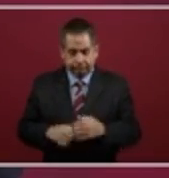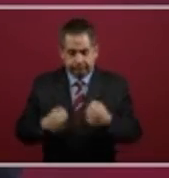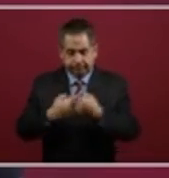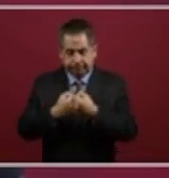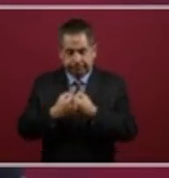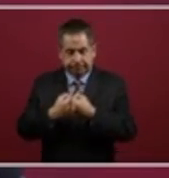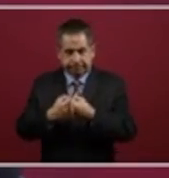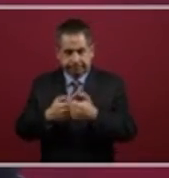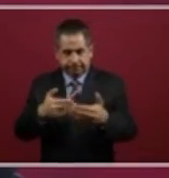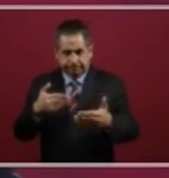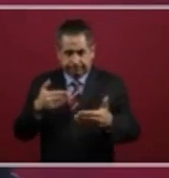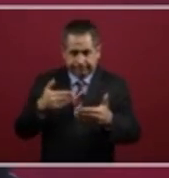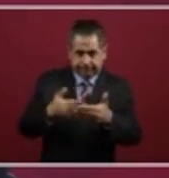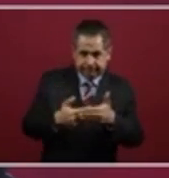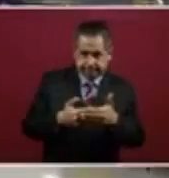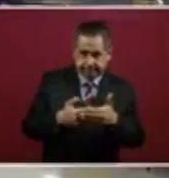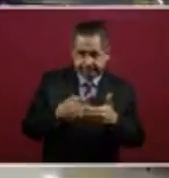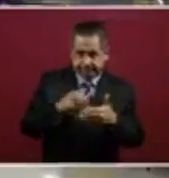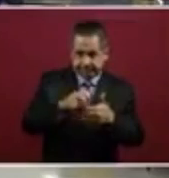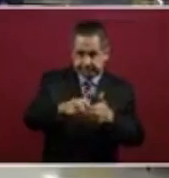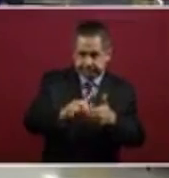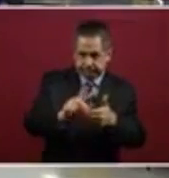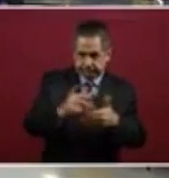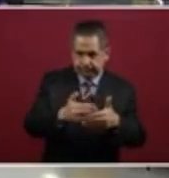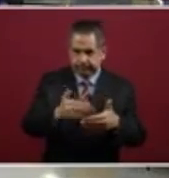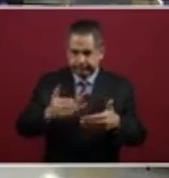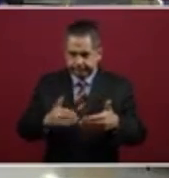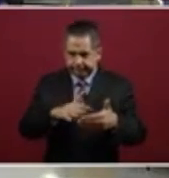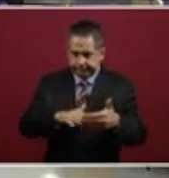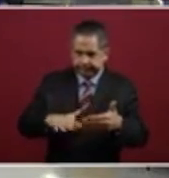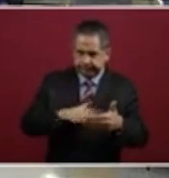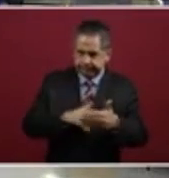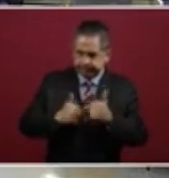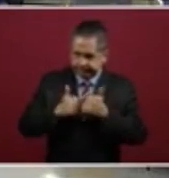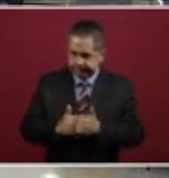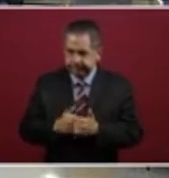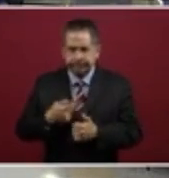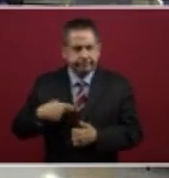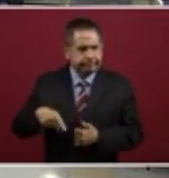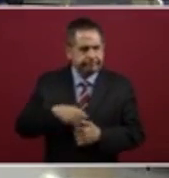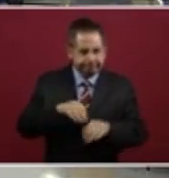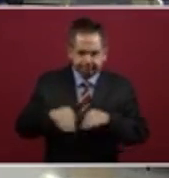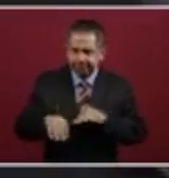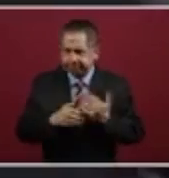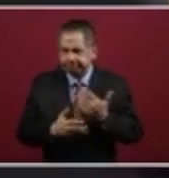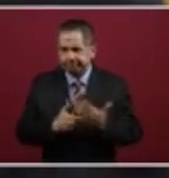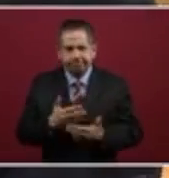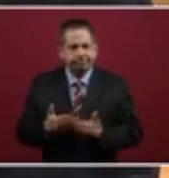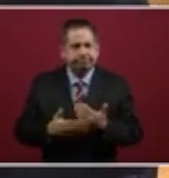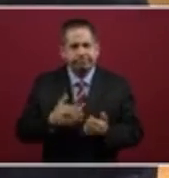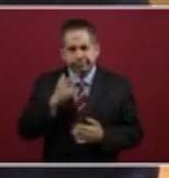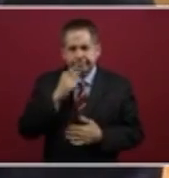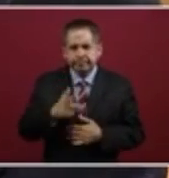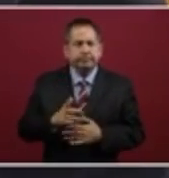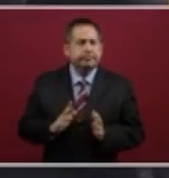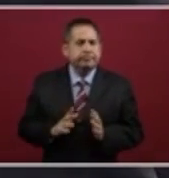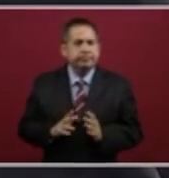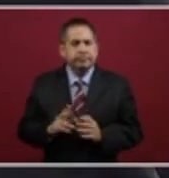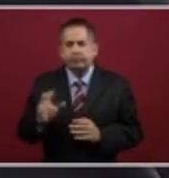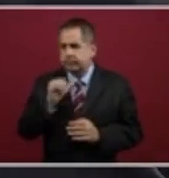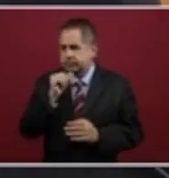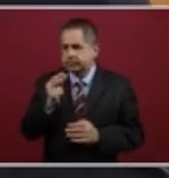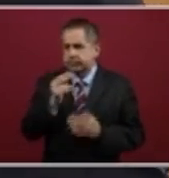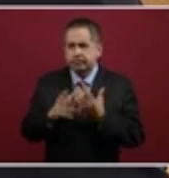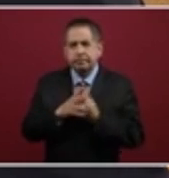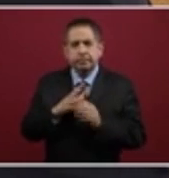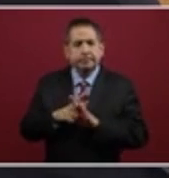territorio para evitar que los mexicanos se vean obligados a